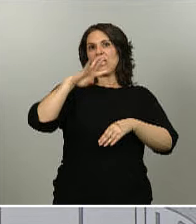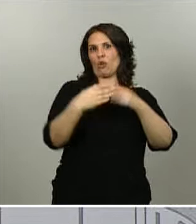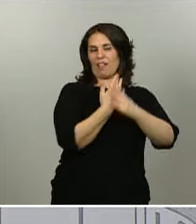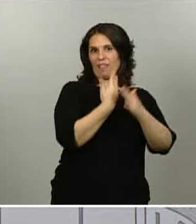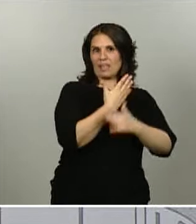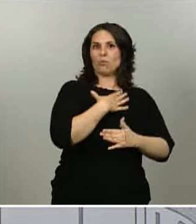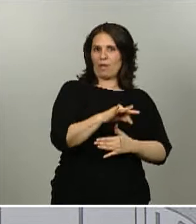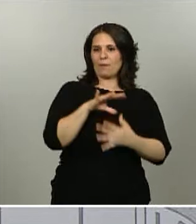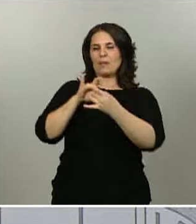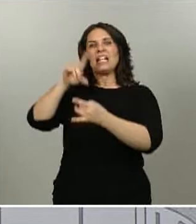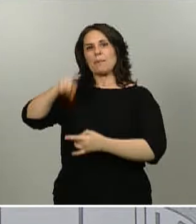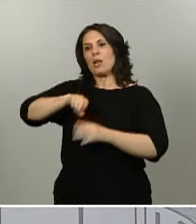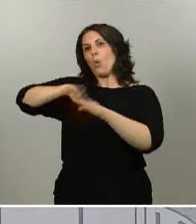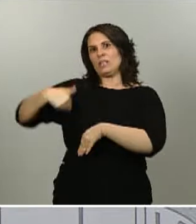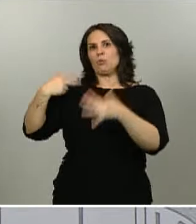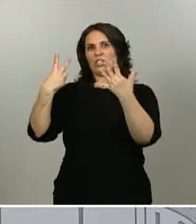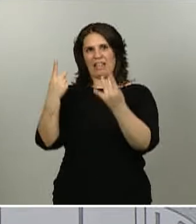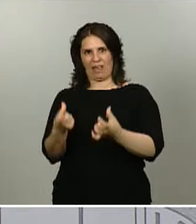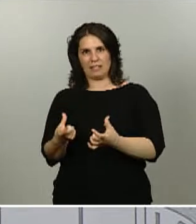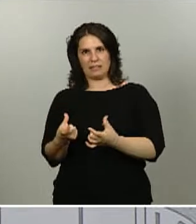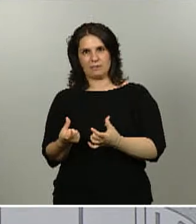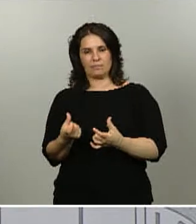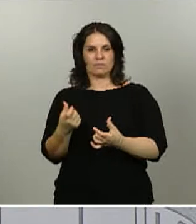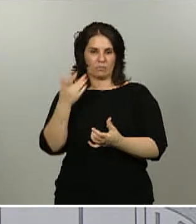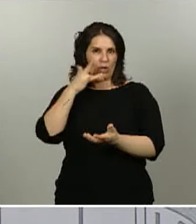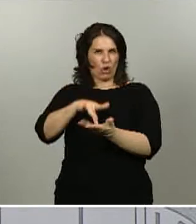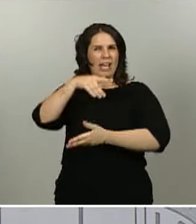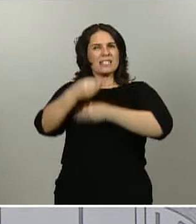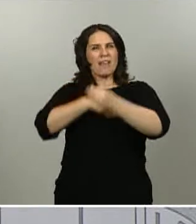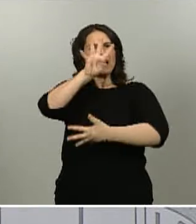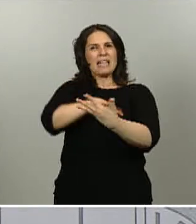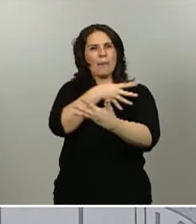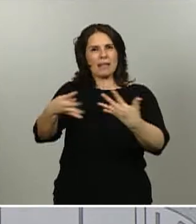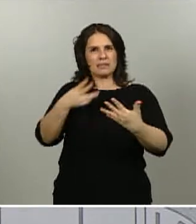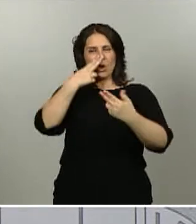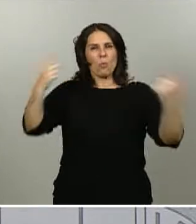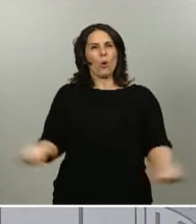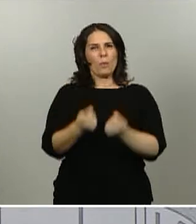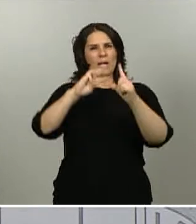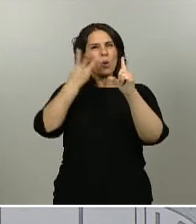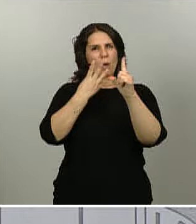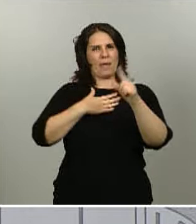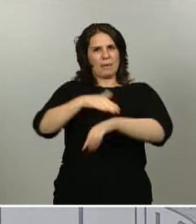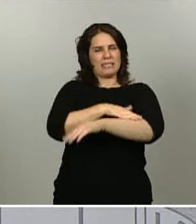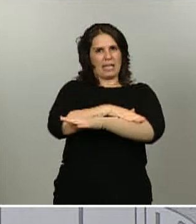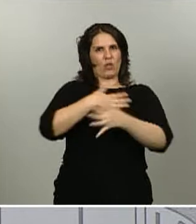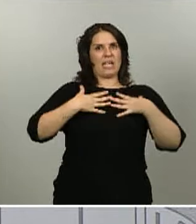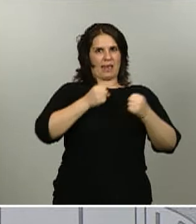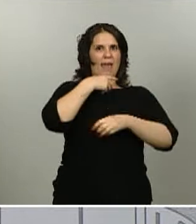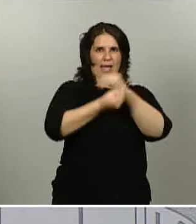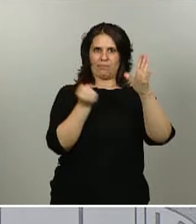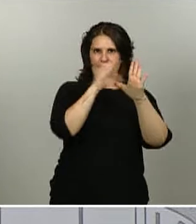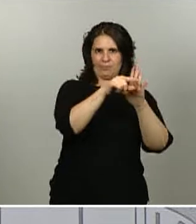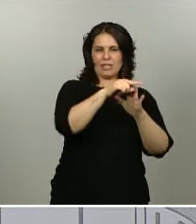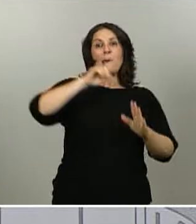ejemplo estamos haciendo en las tablas que se han publicado en la página web del Ministerio de Sanidad, pero también podemos dar los datos por la fecha de